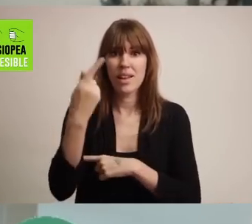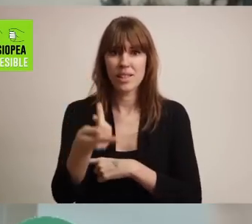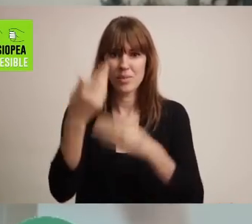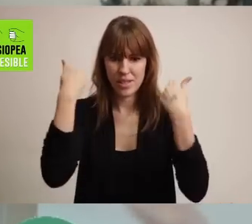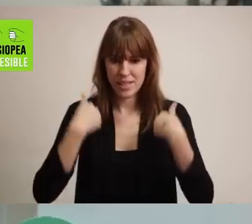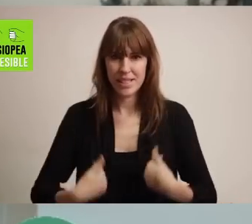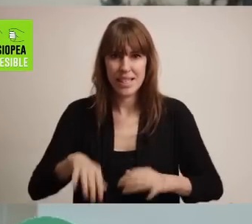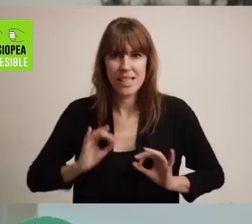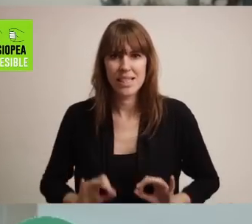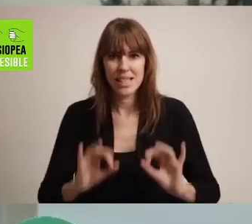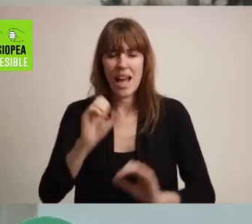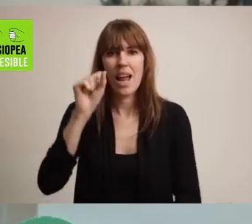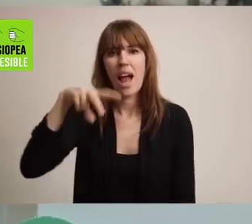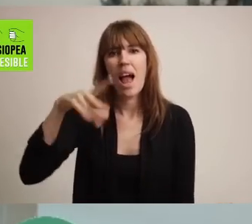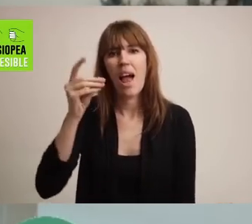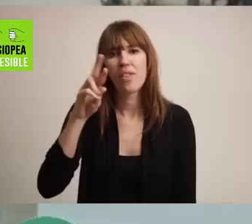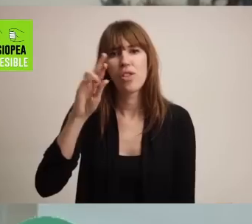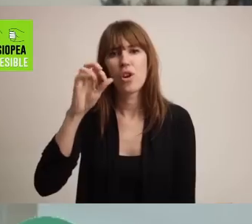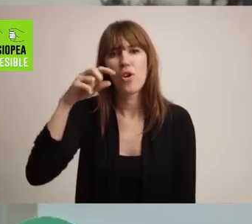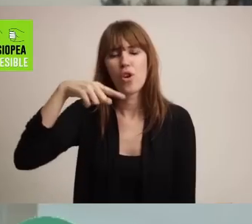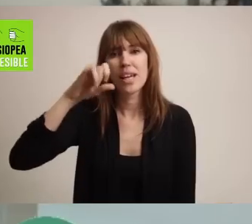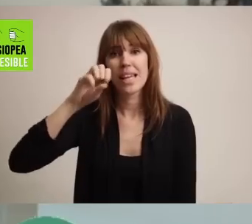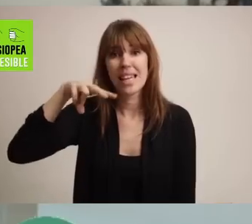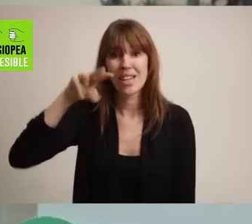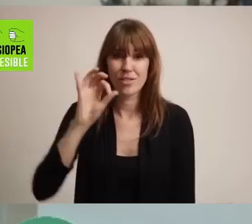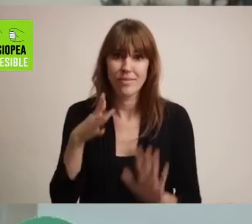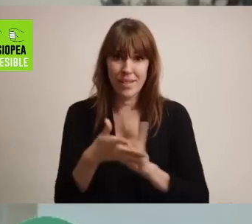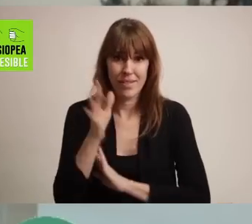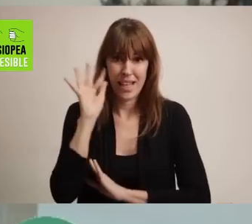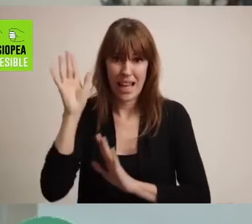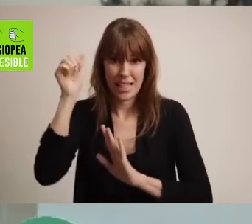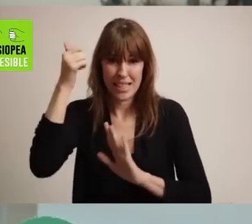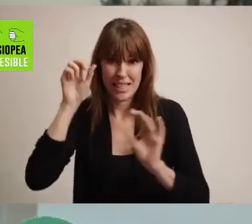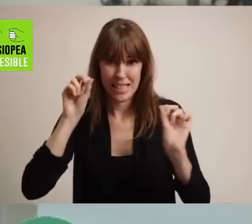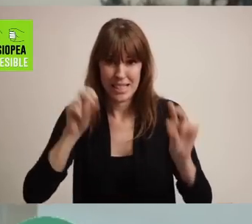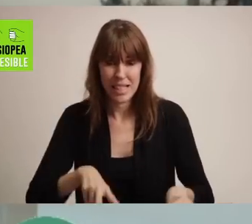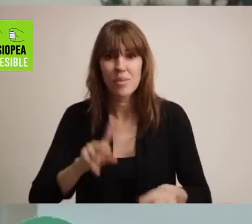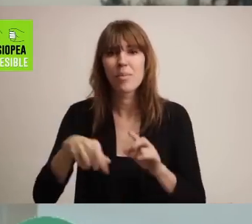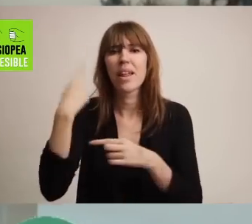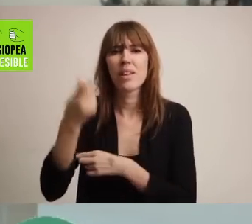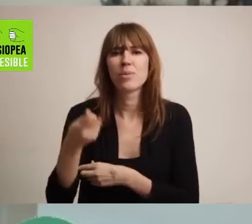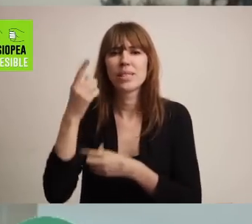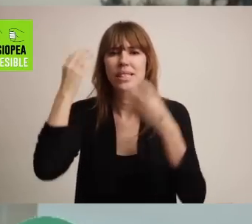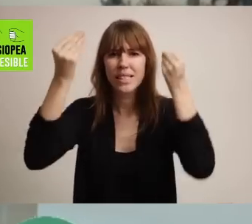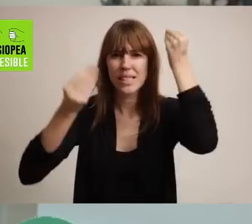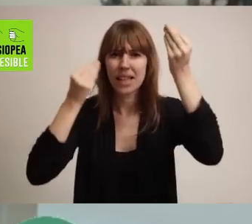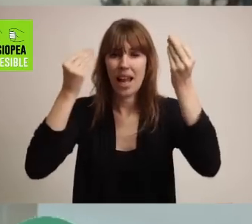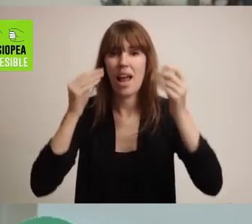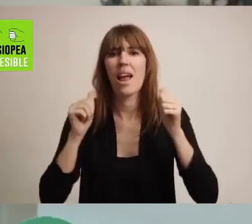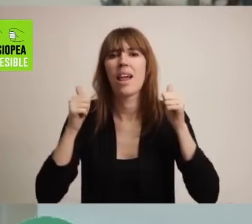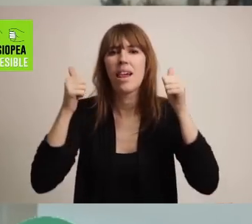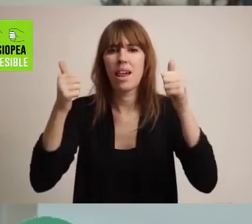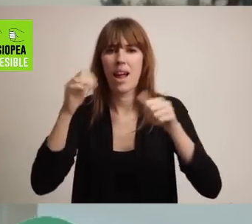ser andrógino, entre comillas, como un ser unificado y empezar a aprender a discernir y